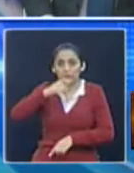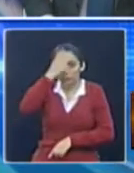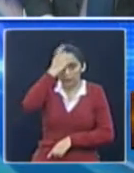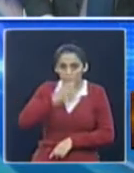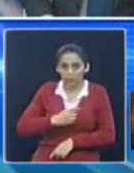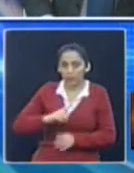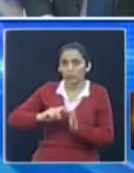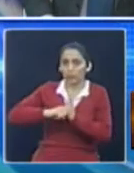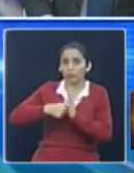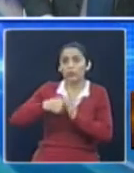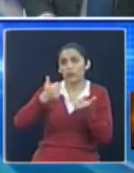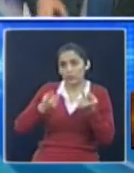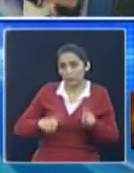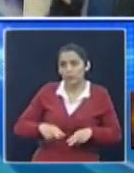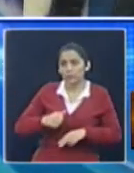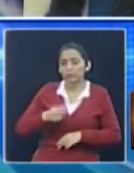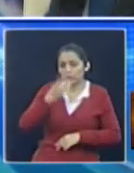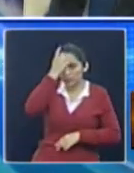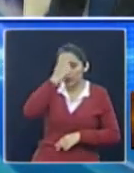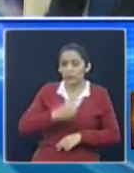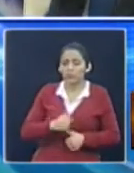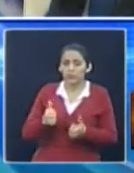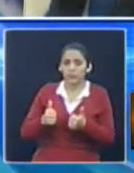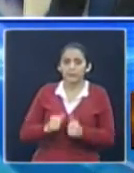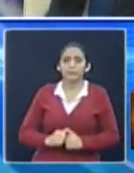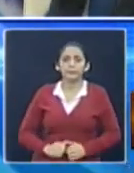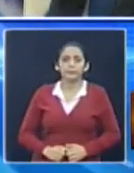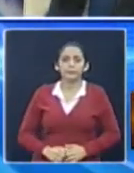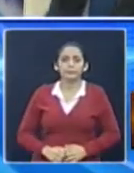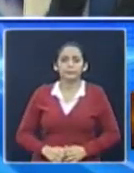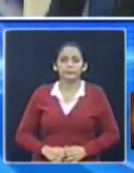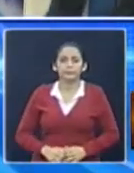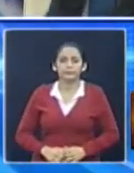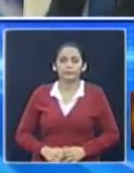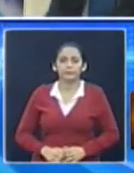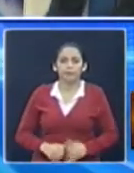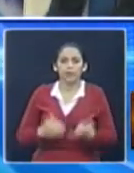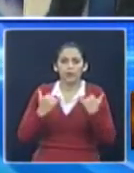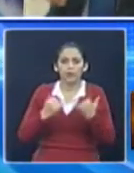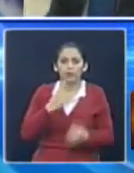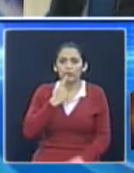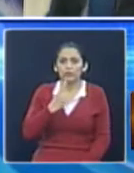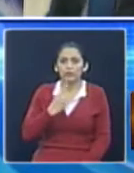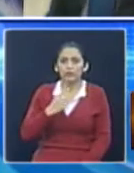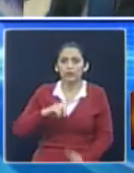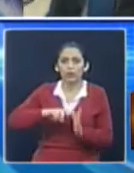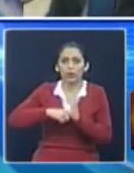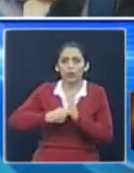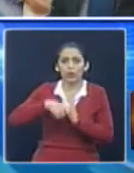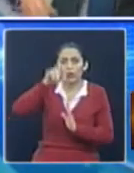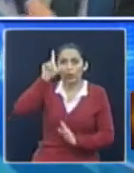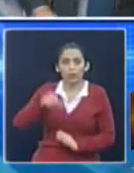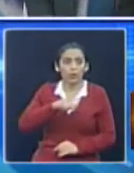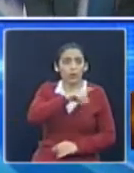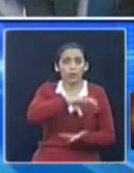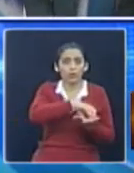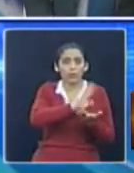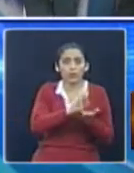actuando correctamente. Y el hecho de que se quiera llevar a un juicio político al Contralor, ¿qué le hace pensar?